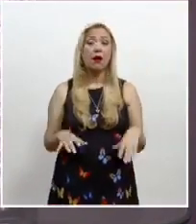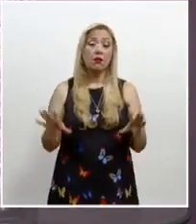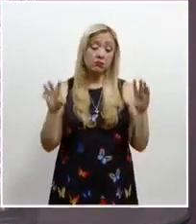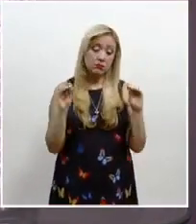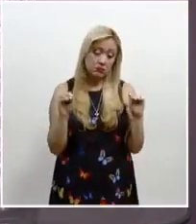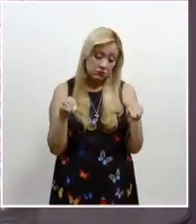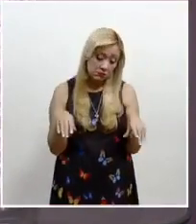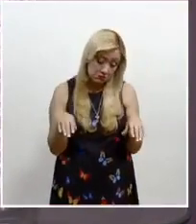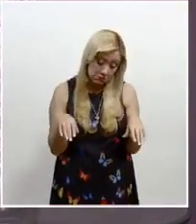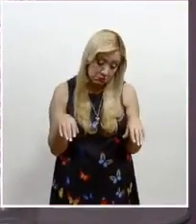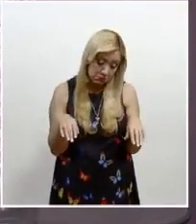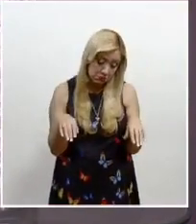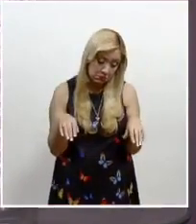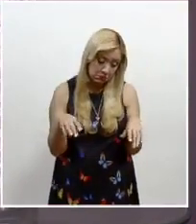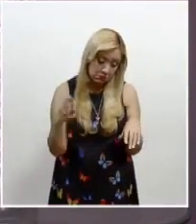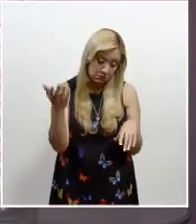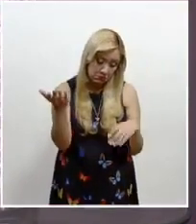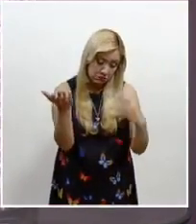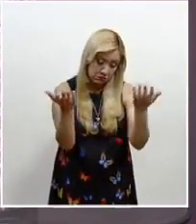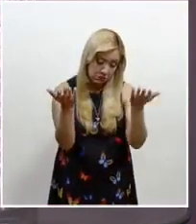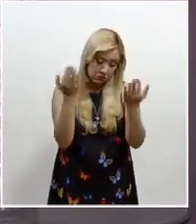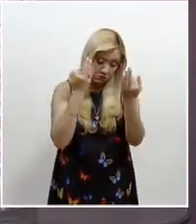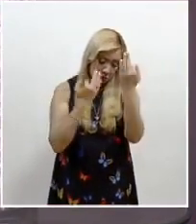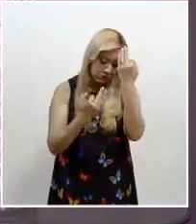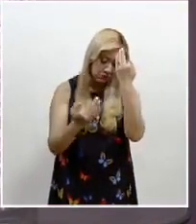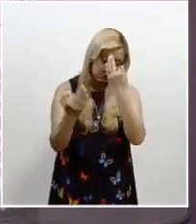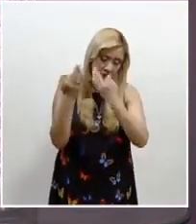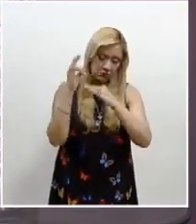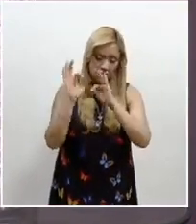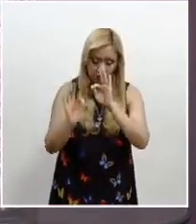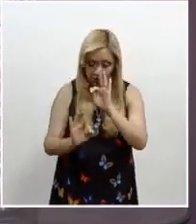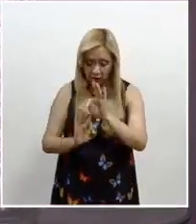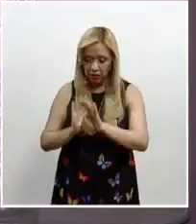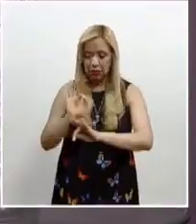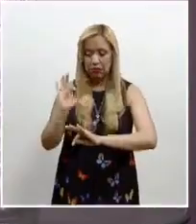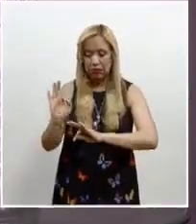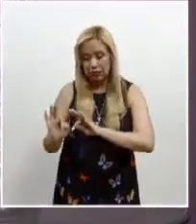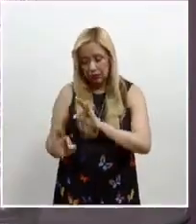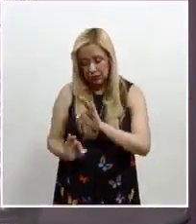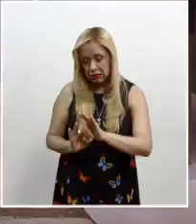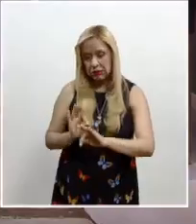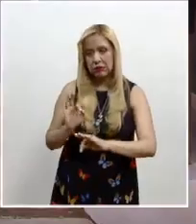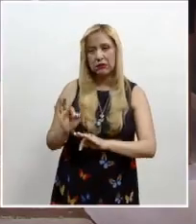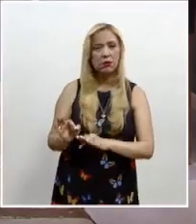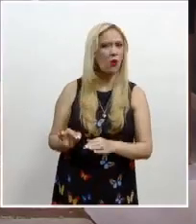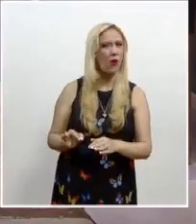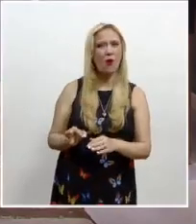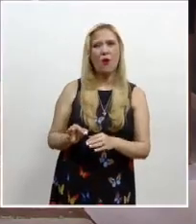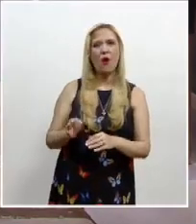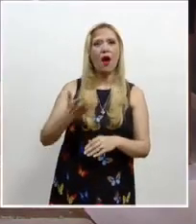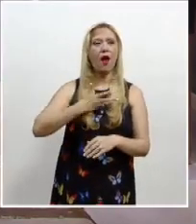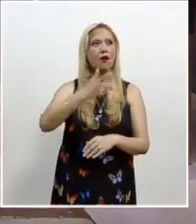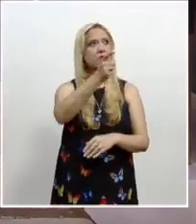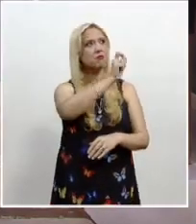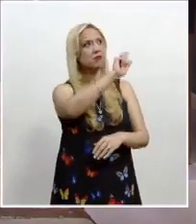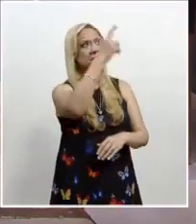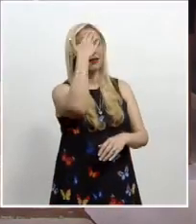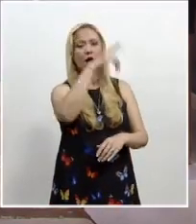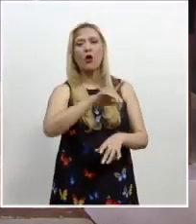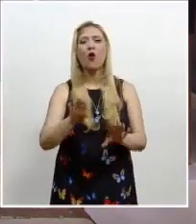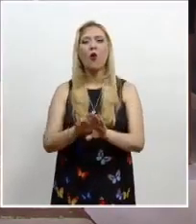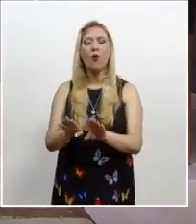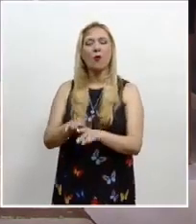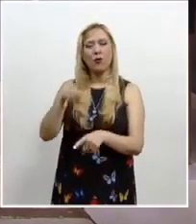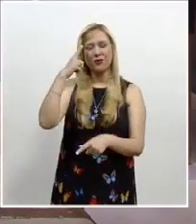es fomentar la autonomía tanto de las personas con discapacidad como a los adultos y